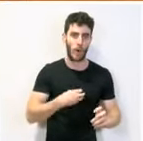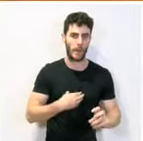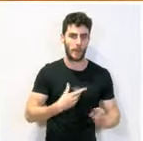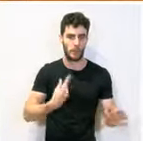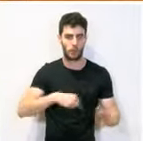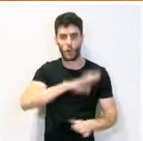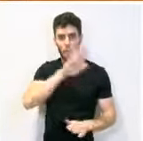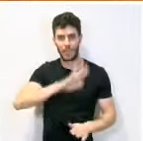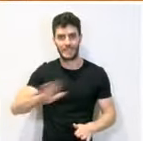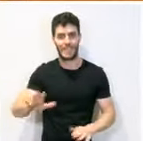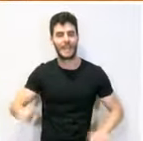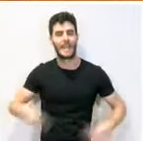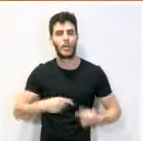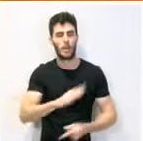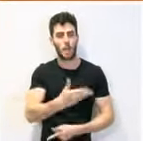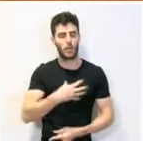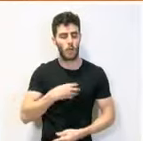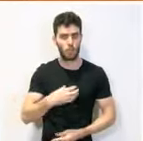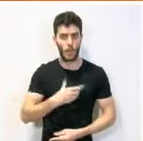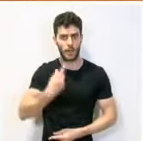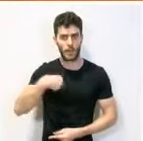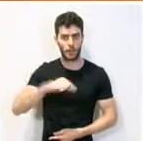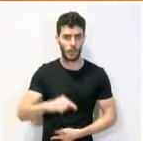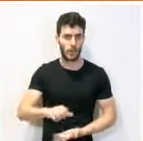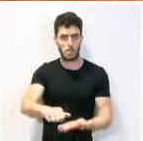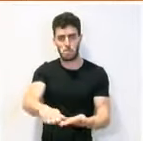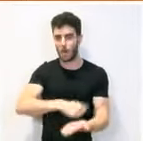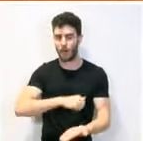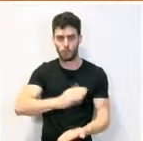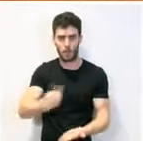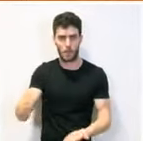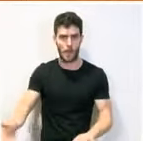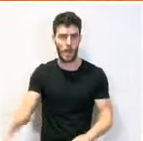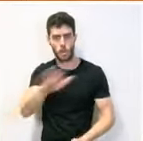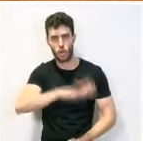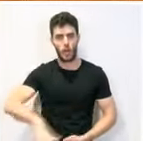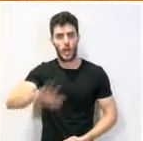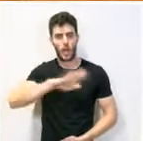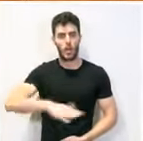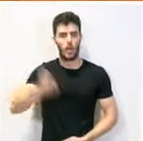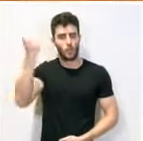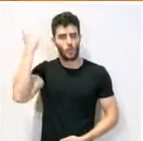paisaje natural, no podemos devastar zonas y zonas que eran